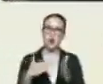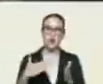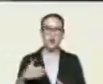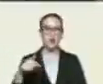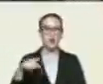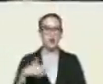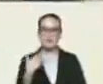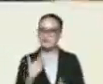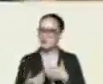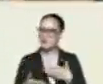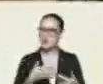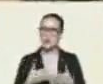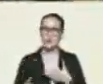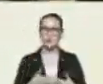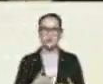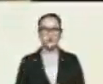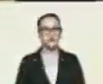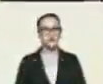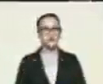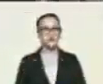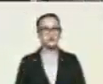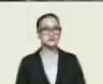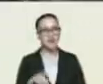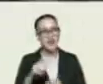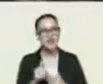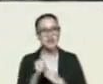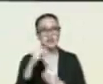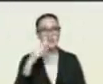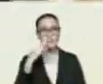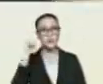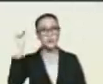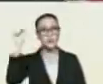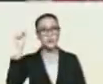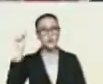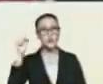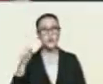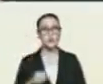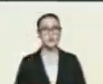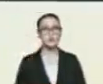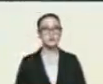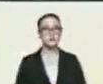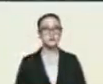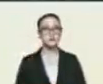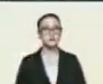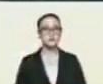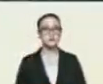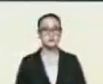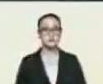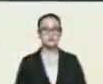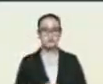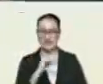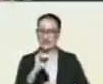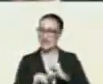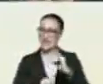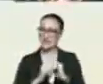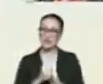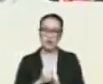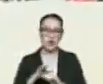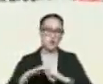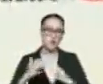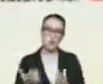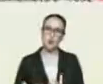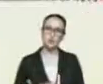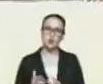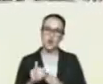ella. Ha sido un líder con proyección internacional.